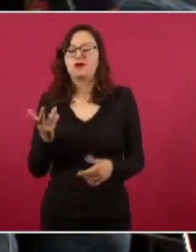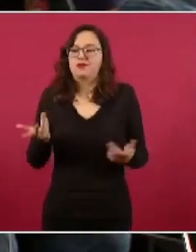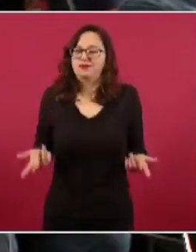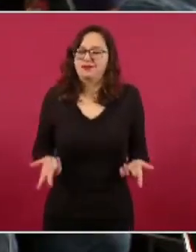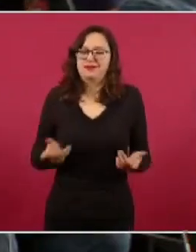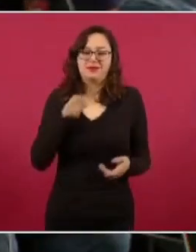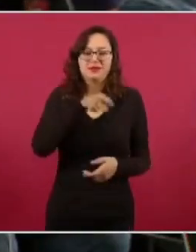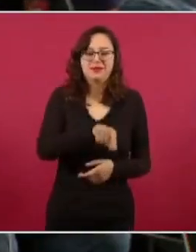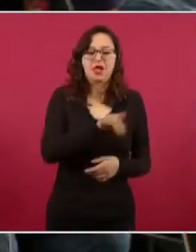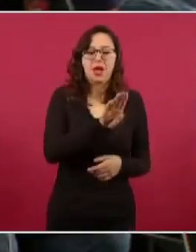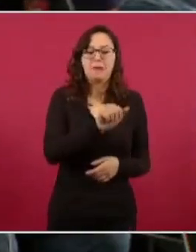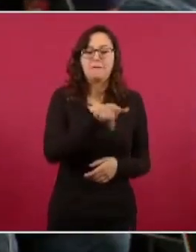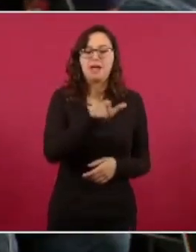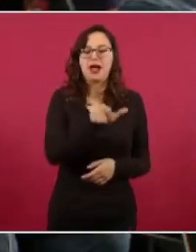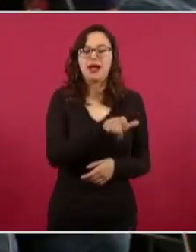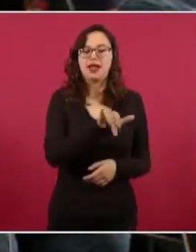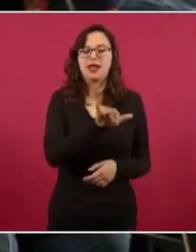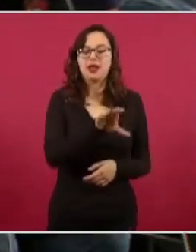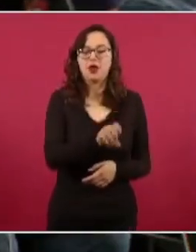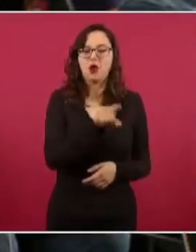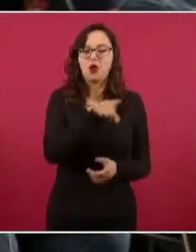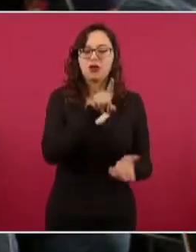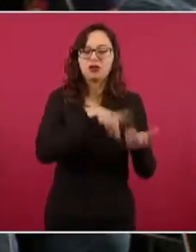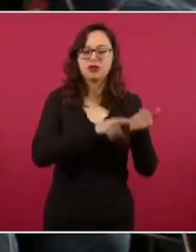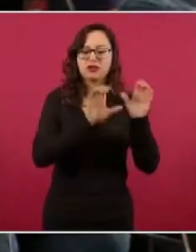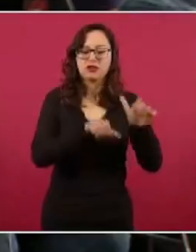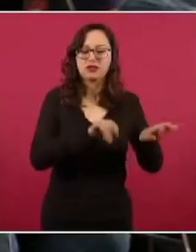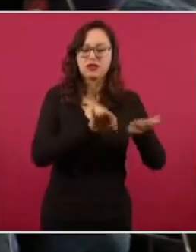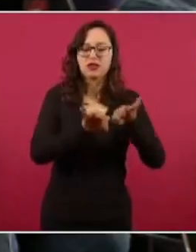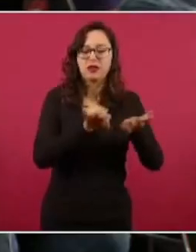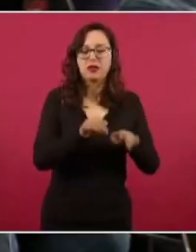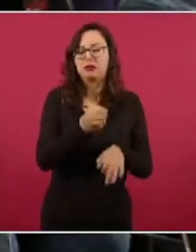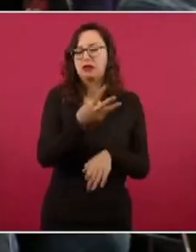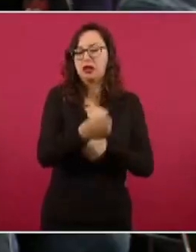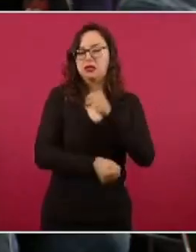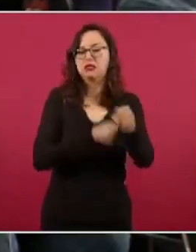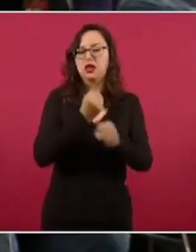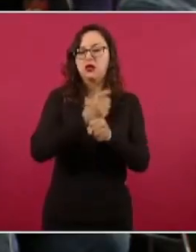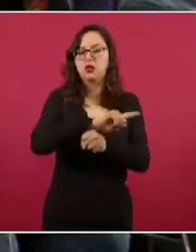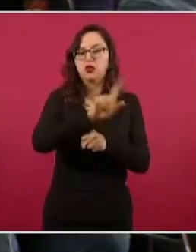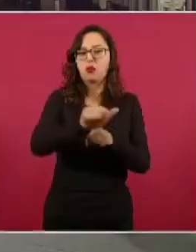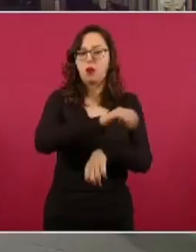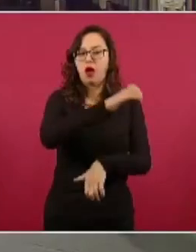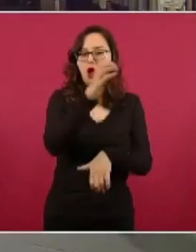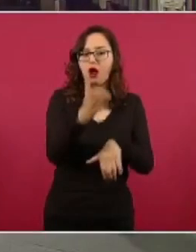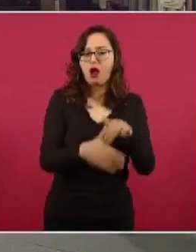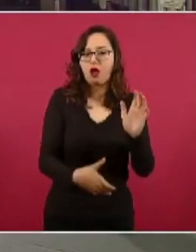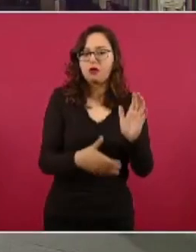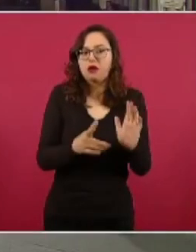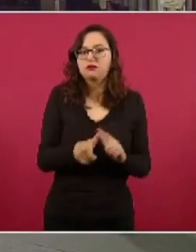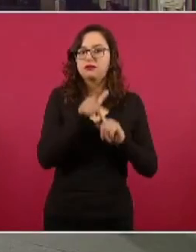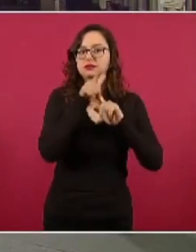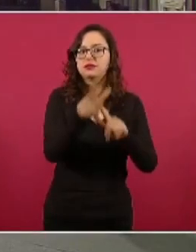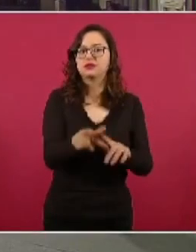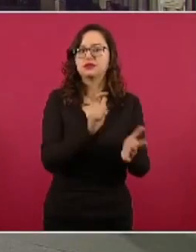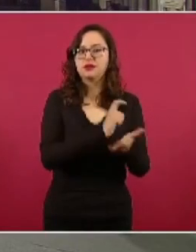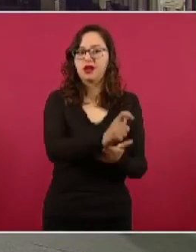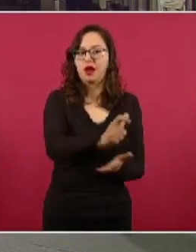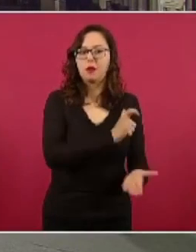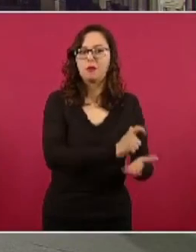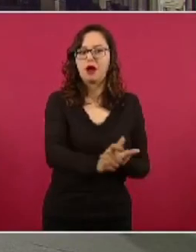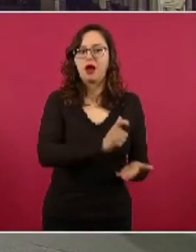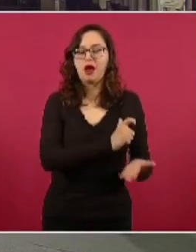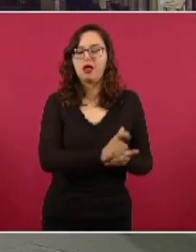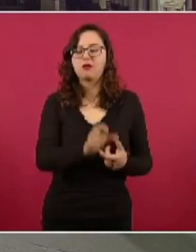estuvieron en este encargo, se les da en el monto que pues ganaron al final. Lo mismo pasa con los ministros de la